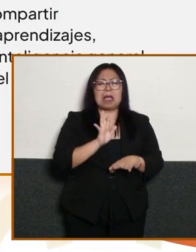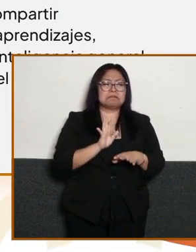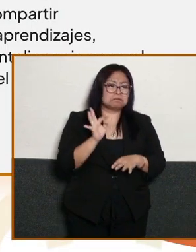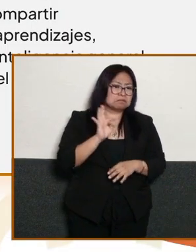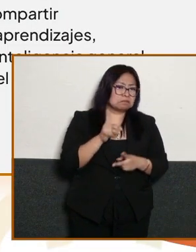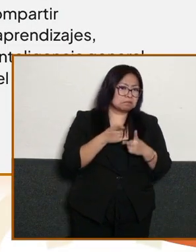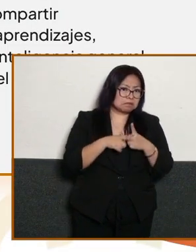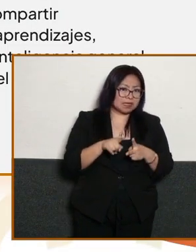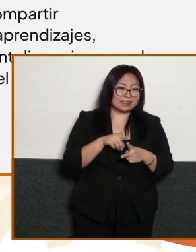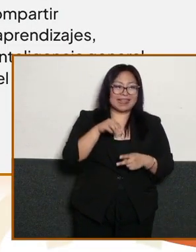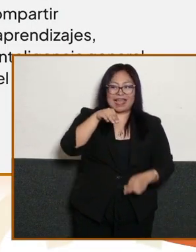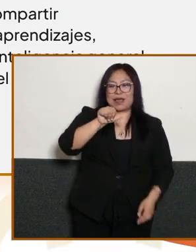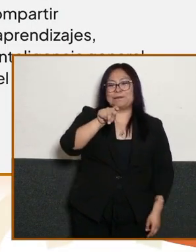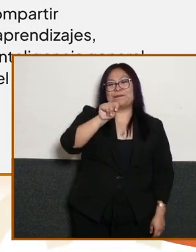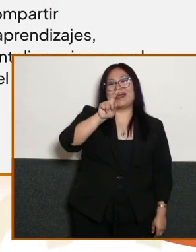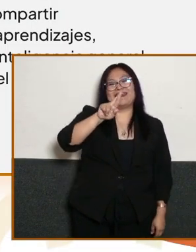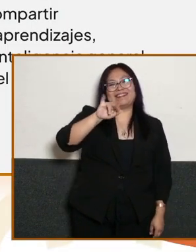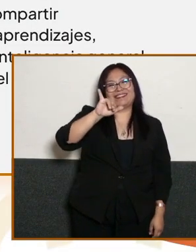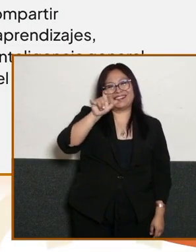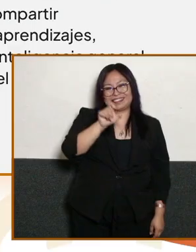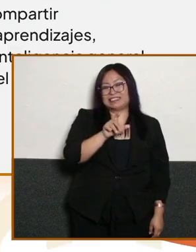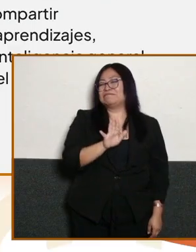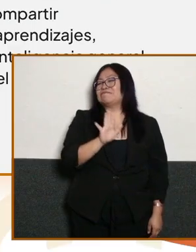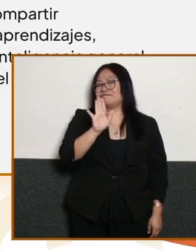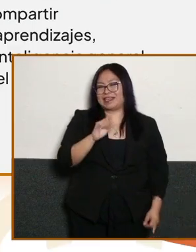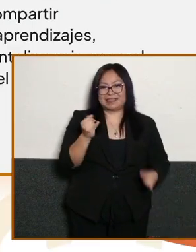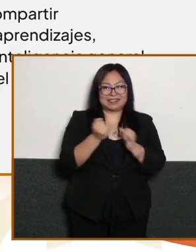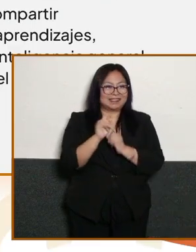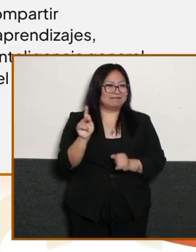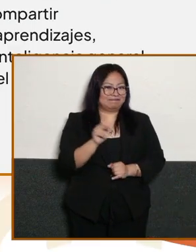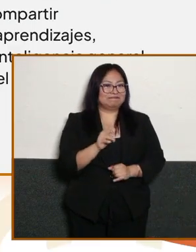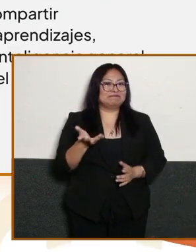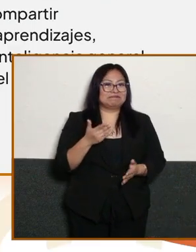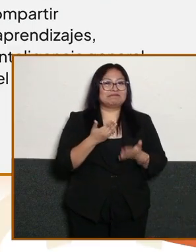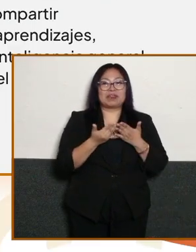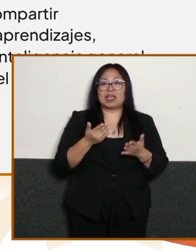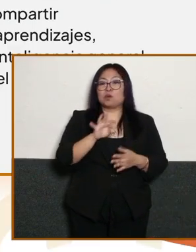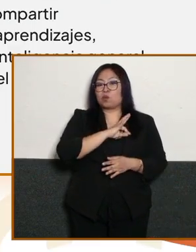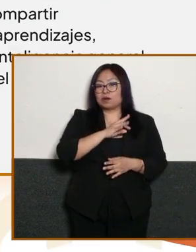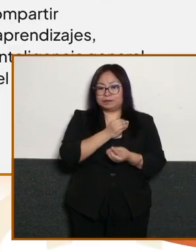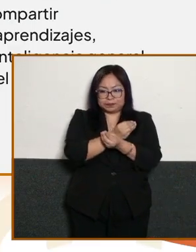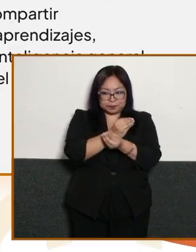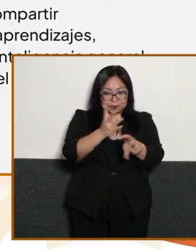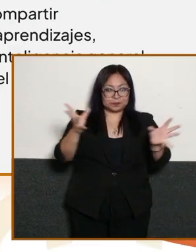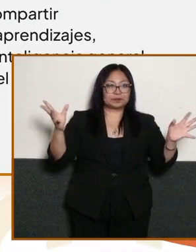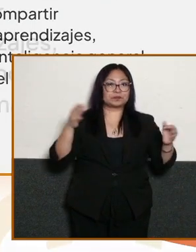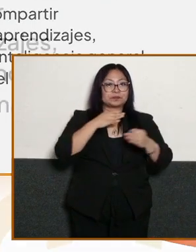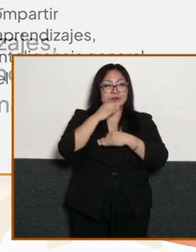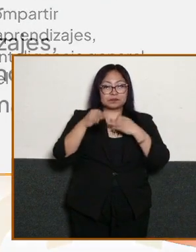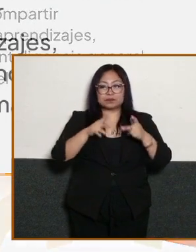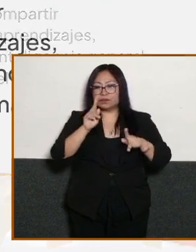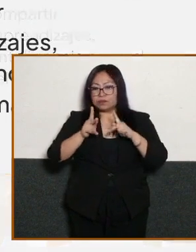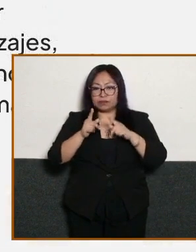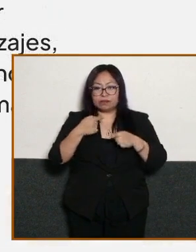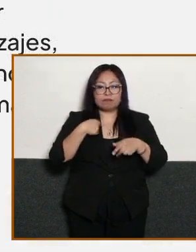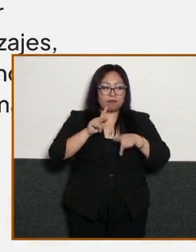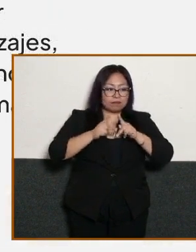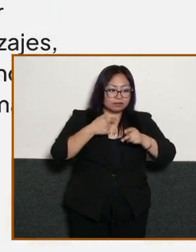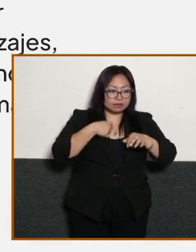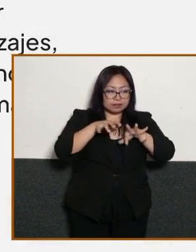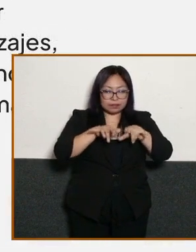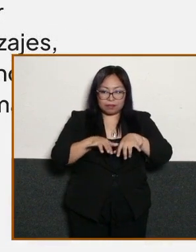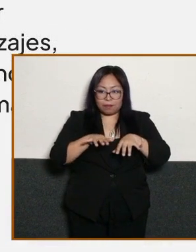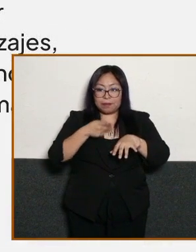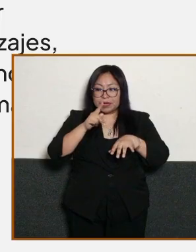acaban de la Matrix, pues tal cual. Ya puedes hacer muchos agentes que no nada más hablan contigo, hablan